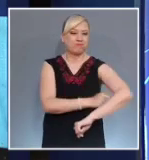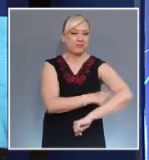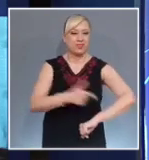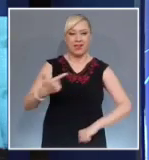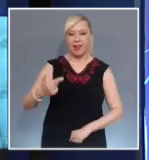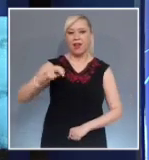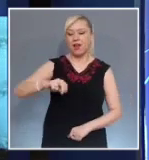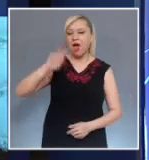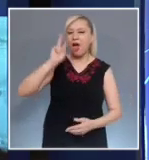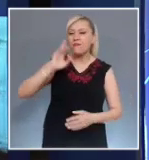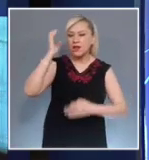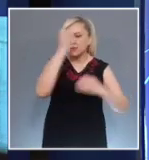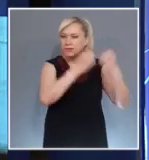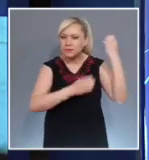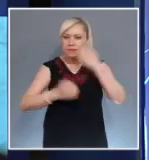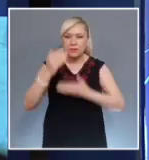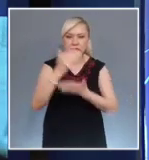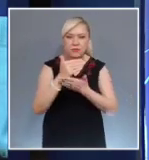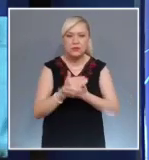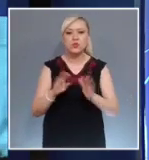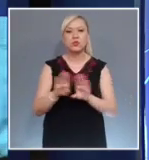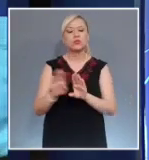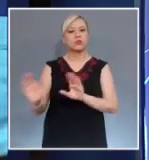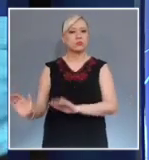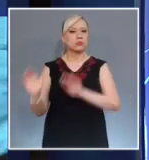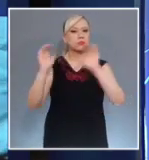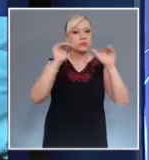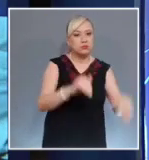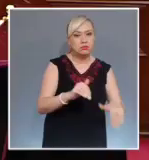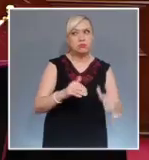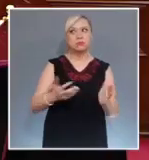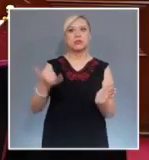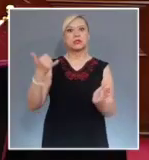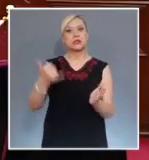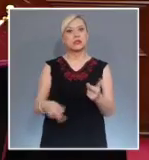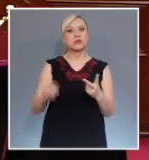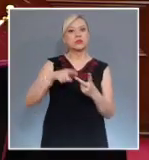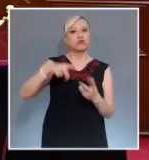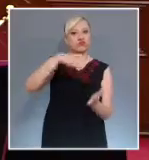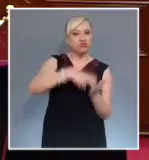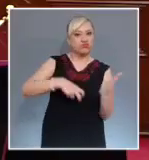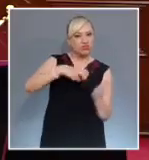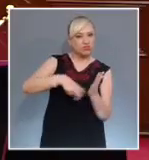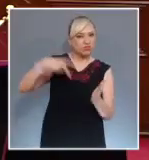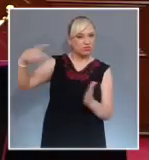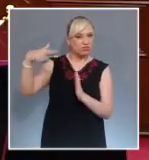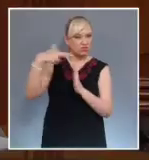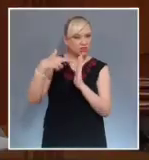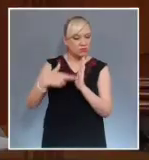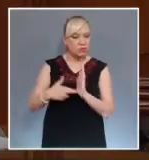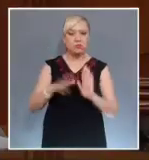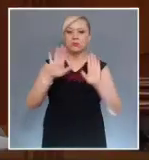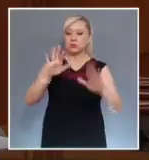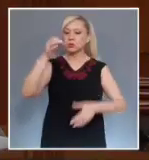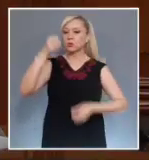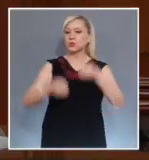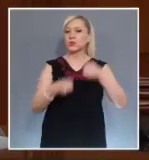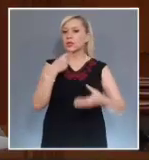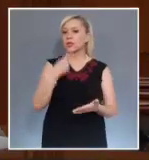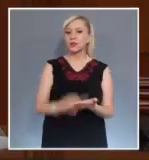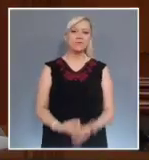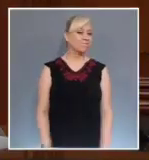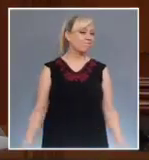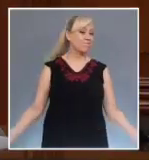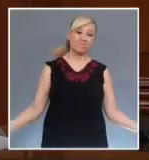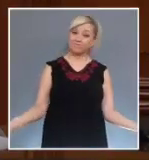de ingreso y su régimen disciplinario el pleno de la corte declaró inválido uno